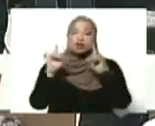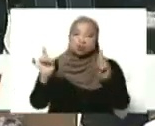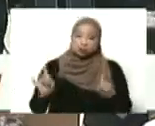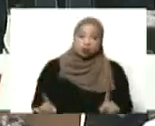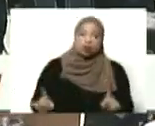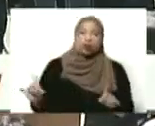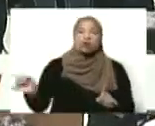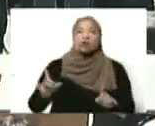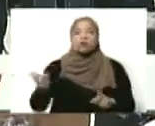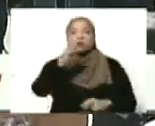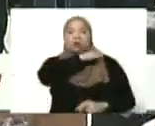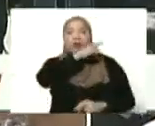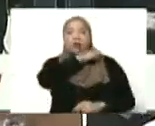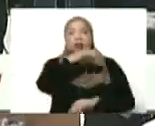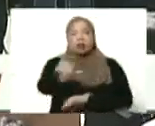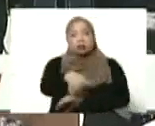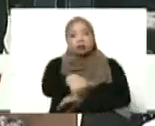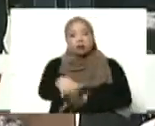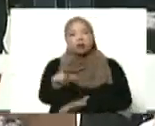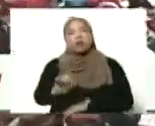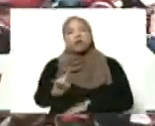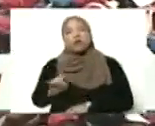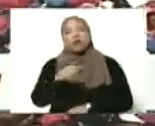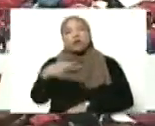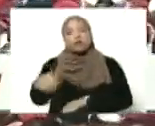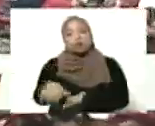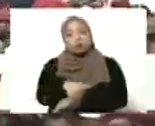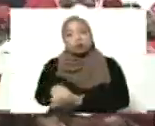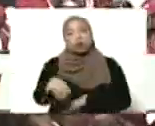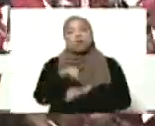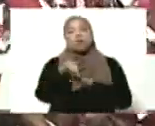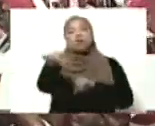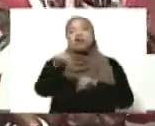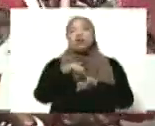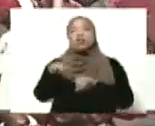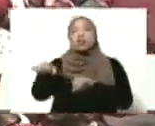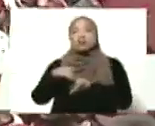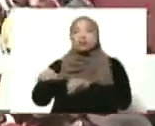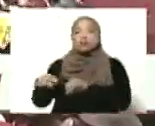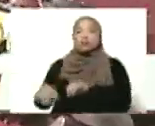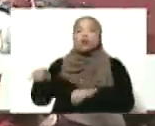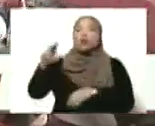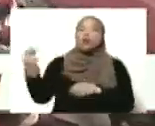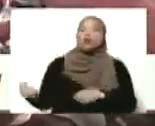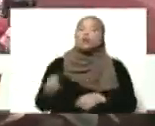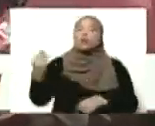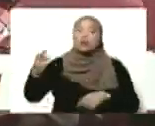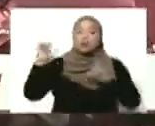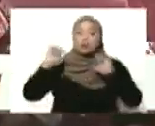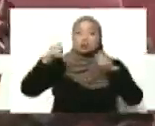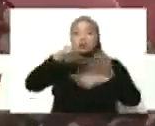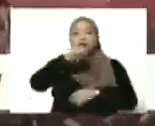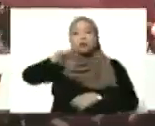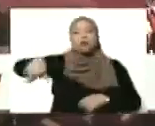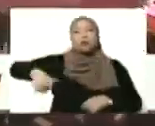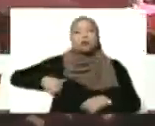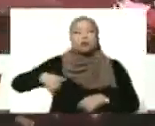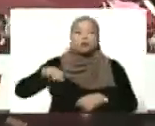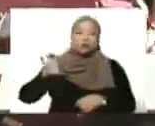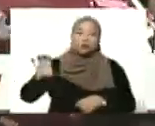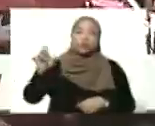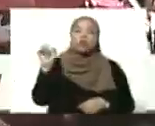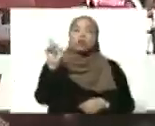No es ni el jefe parroquial, no es ni el jefe de municipio, ni es el jefe estatal. Son las bases de nuestro partido,